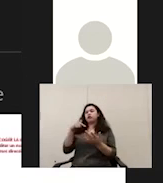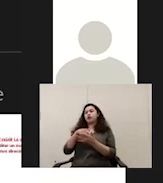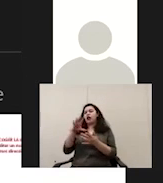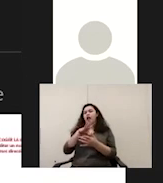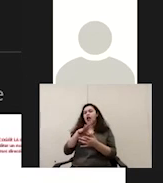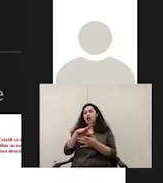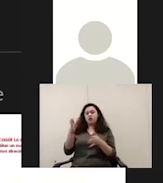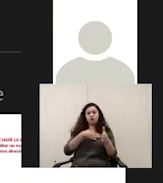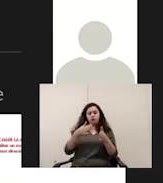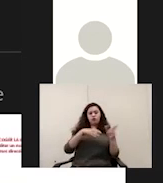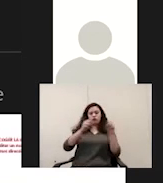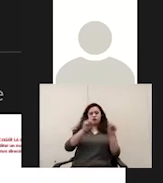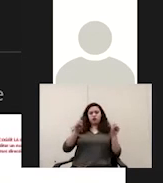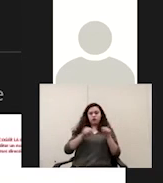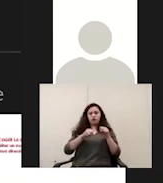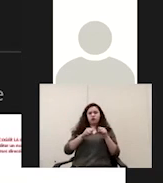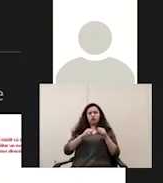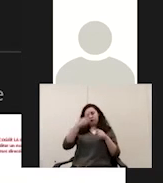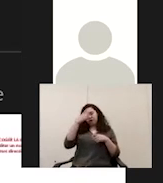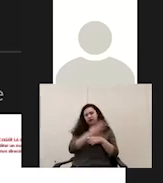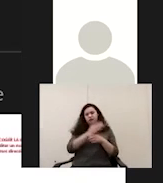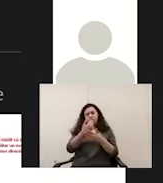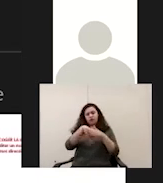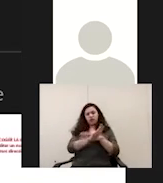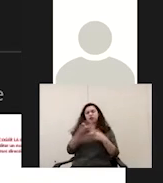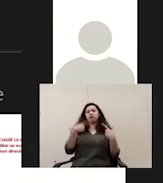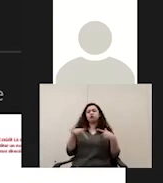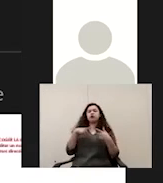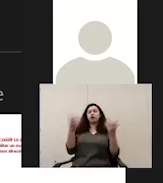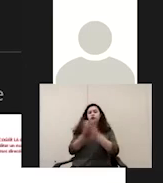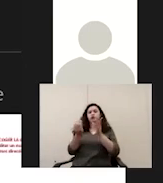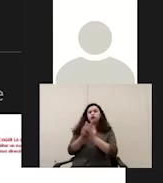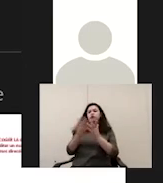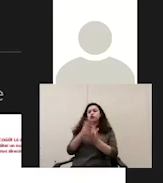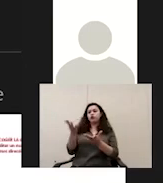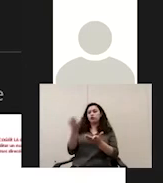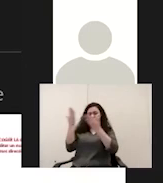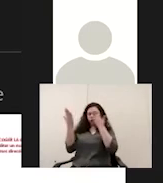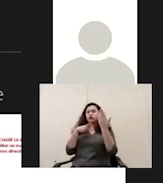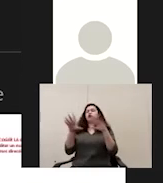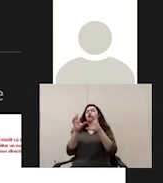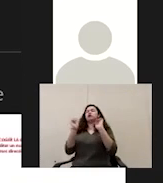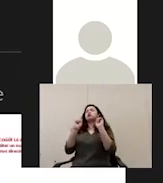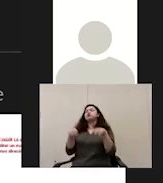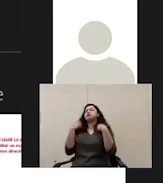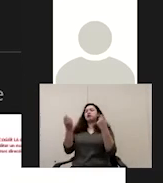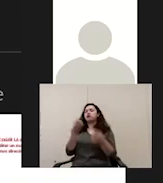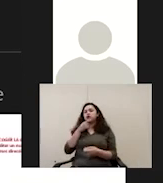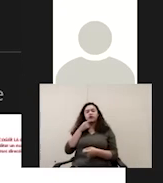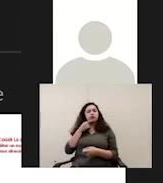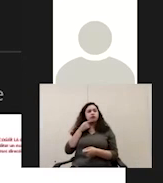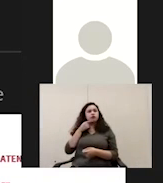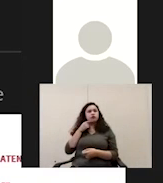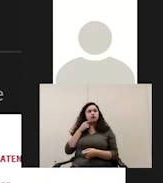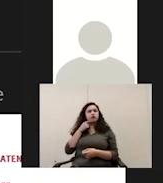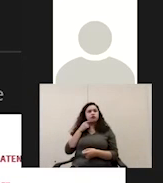el área de cafetería para que todas estas personas tomen el curso y se les dé su constancia. Bueno, va de la mano